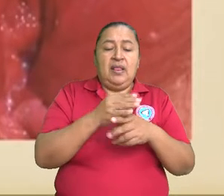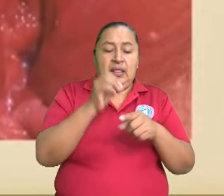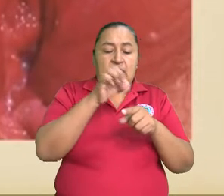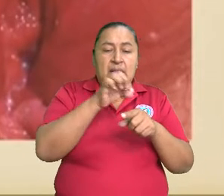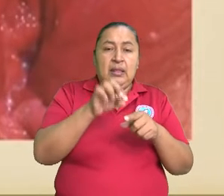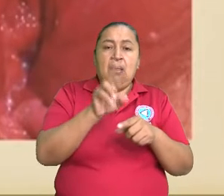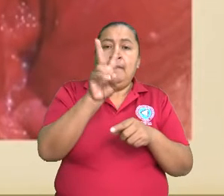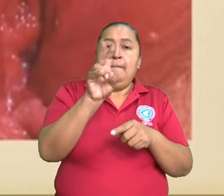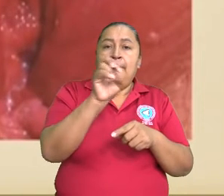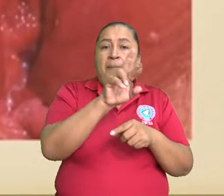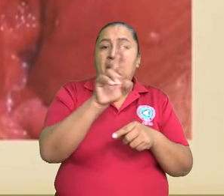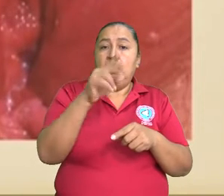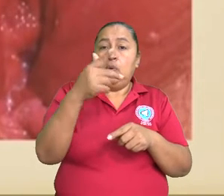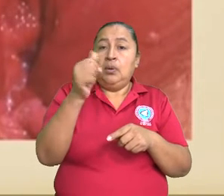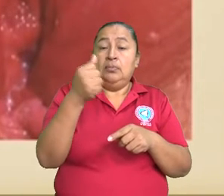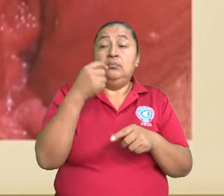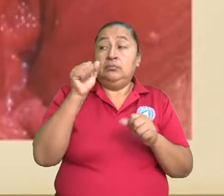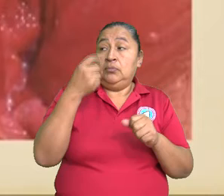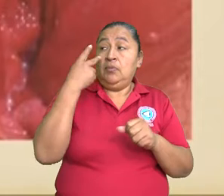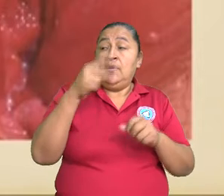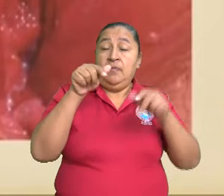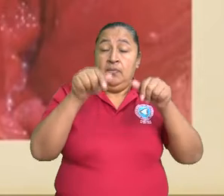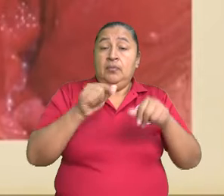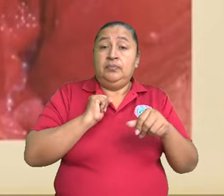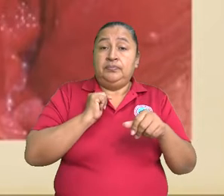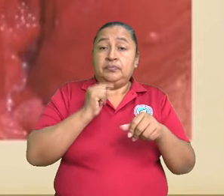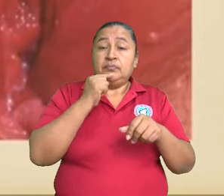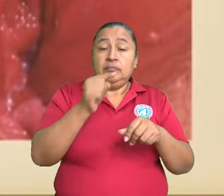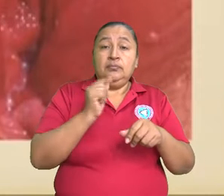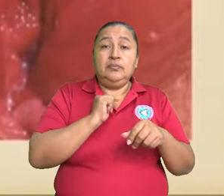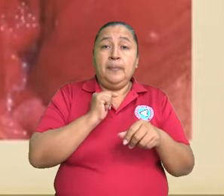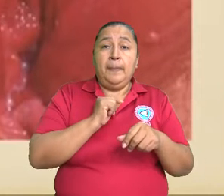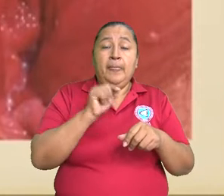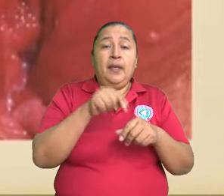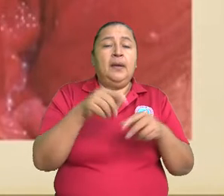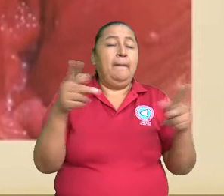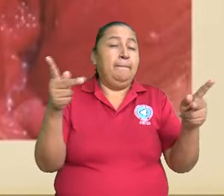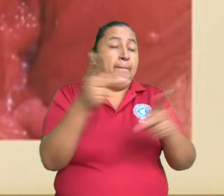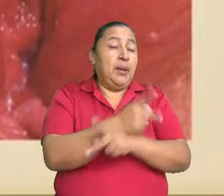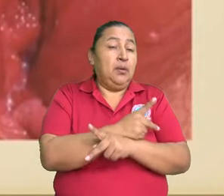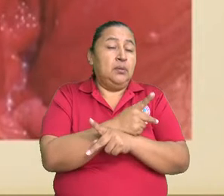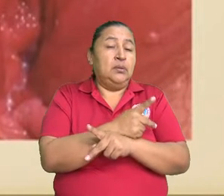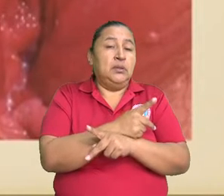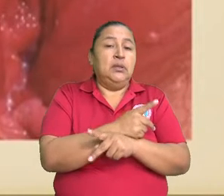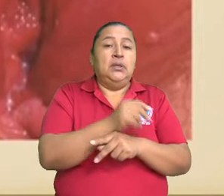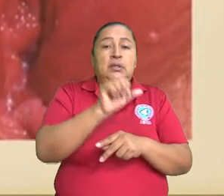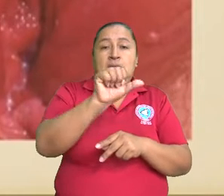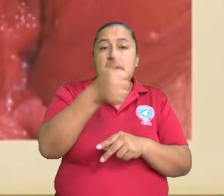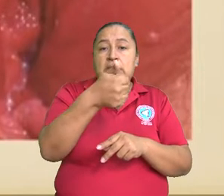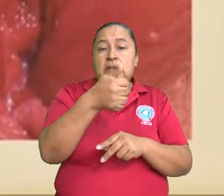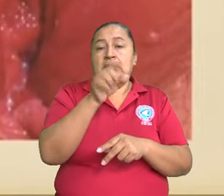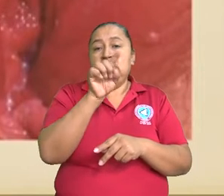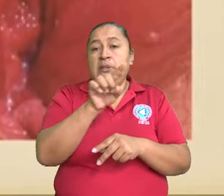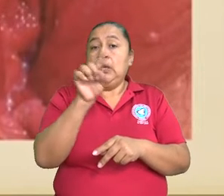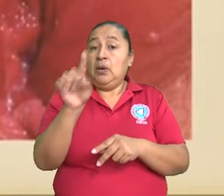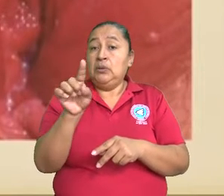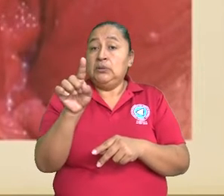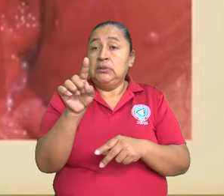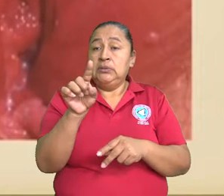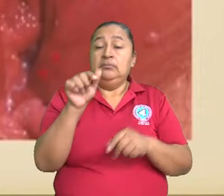Yo creo que ahí está... Sí, como ahí hablan en la pantalla, las cepas más malignas es la 6 y la 11. De